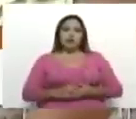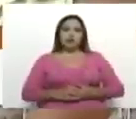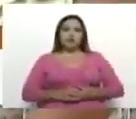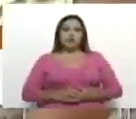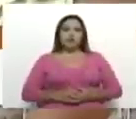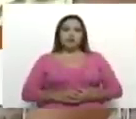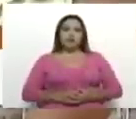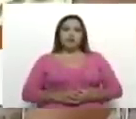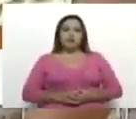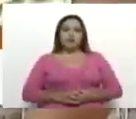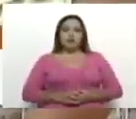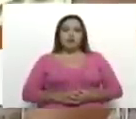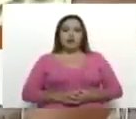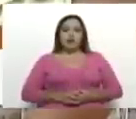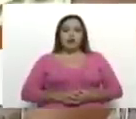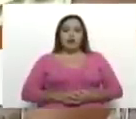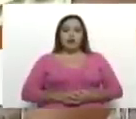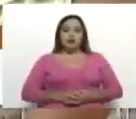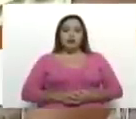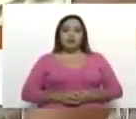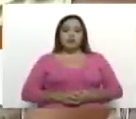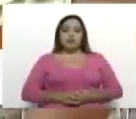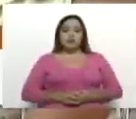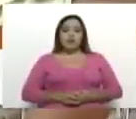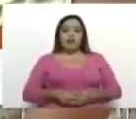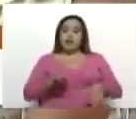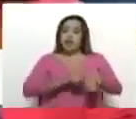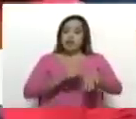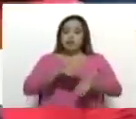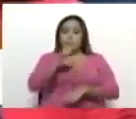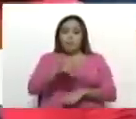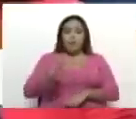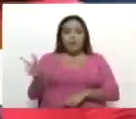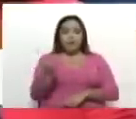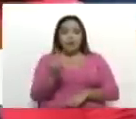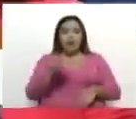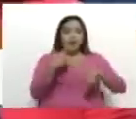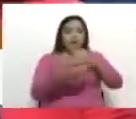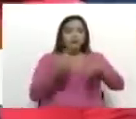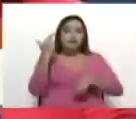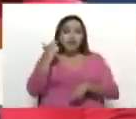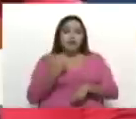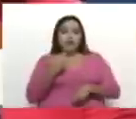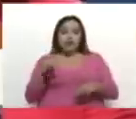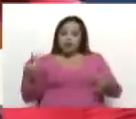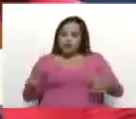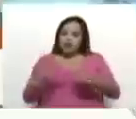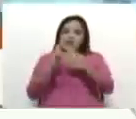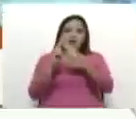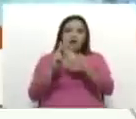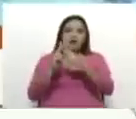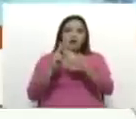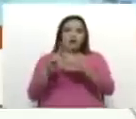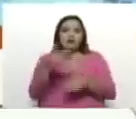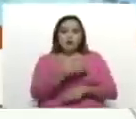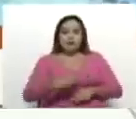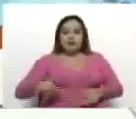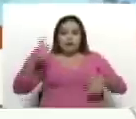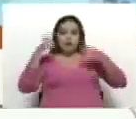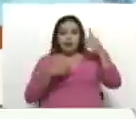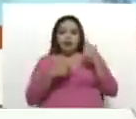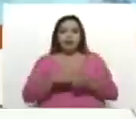mientras el pueblo de Venezuela mientras la revolución bolivariana se encontraba con su comandante librando